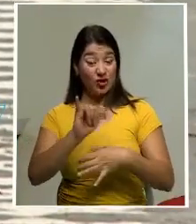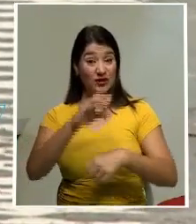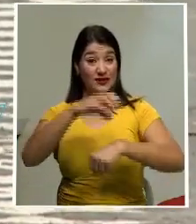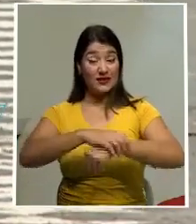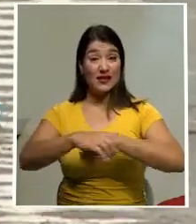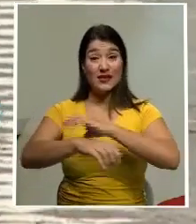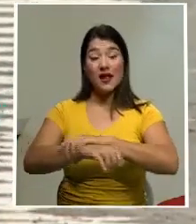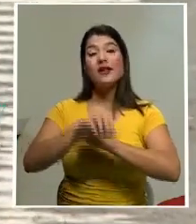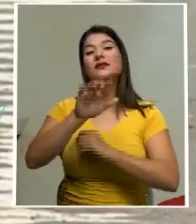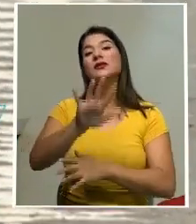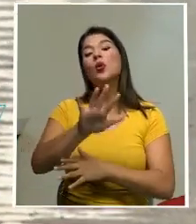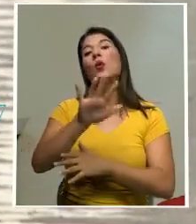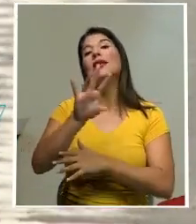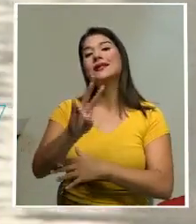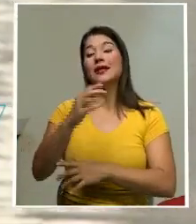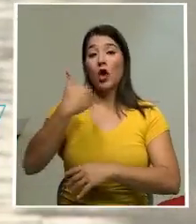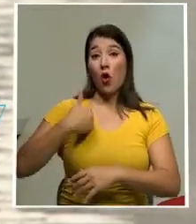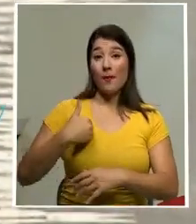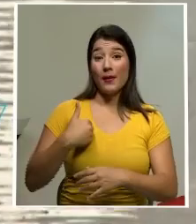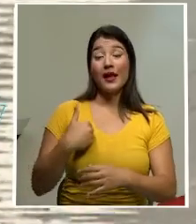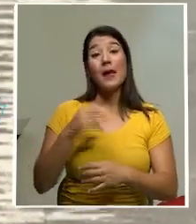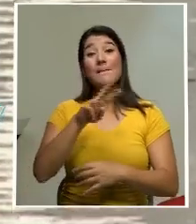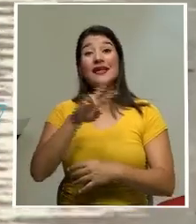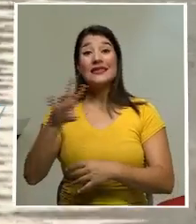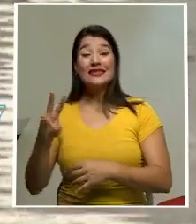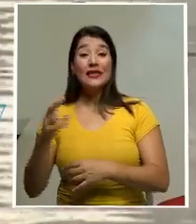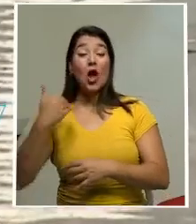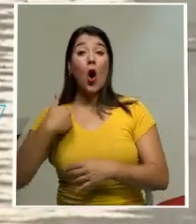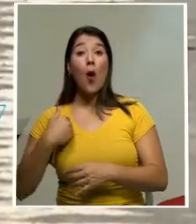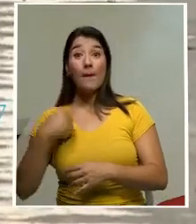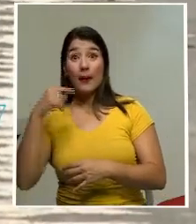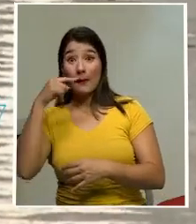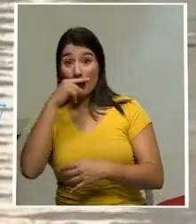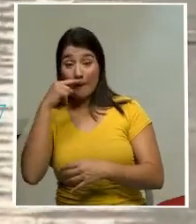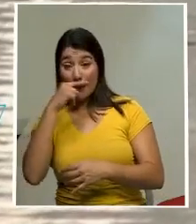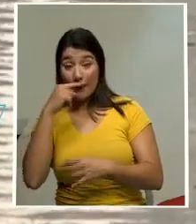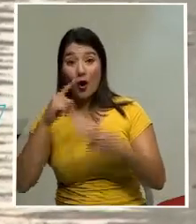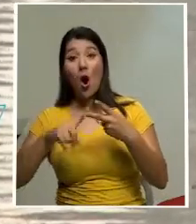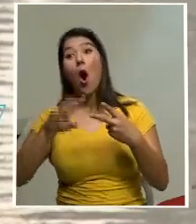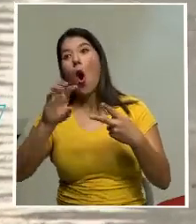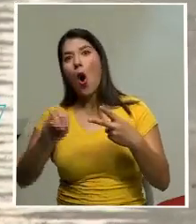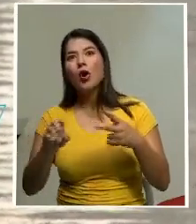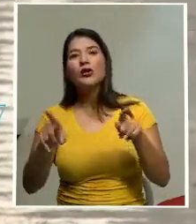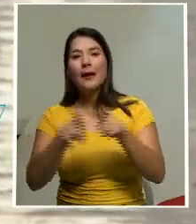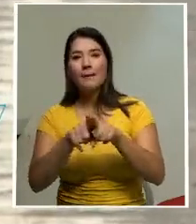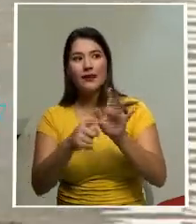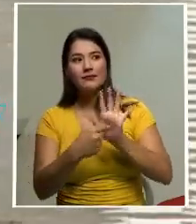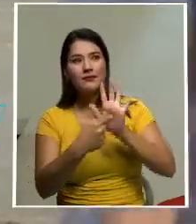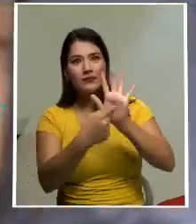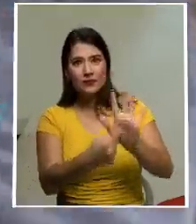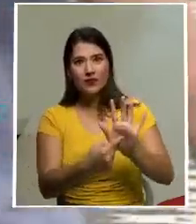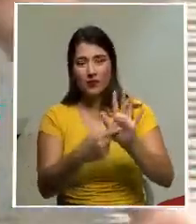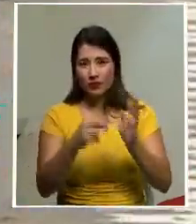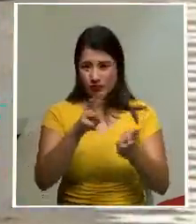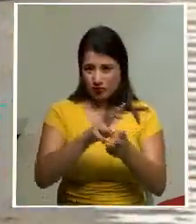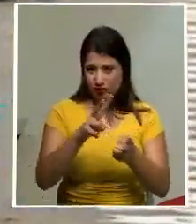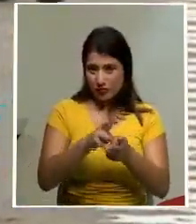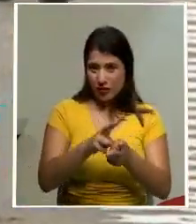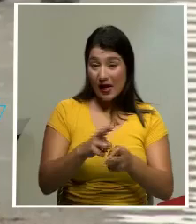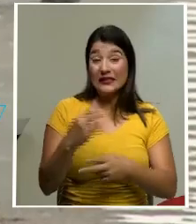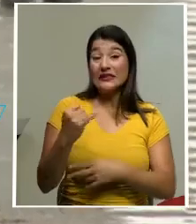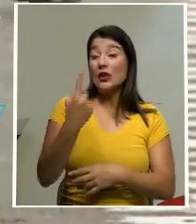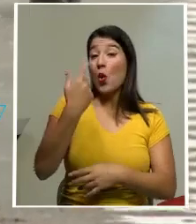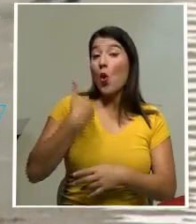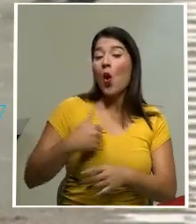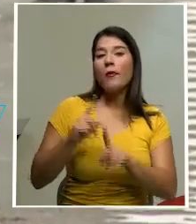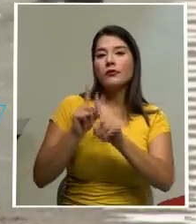por exhibicionismo o masturbación y 6 por producción de material audiovisual. La ley sanciona lo siguiente: quien persiga o acorrale